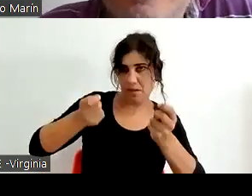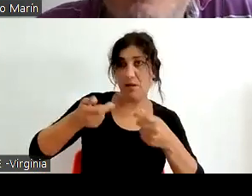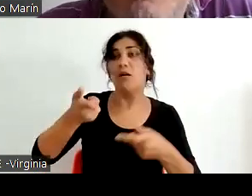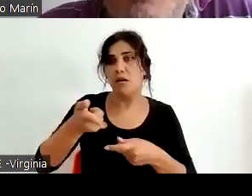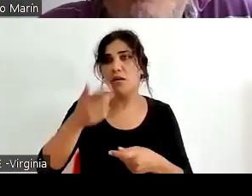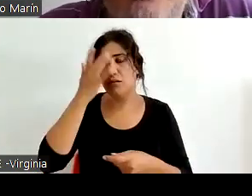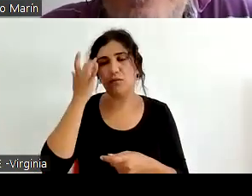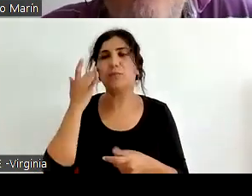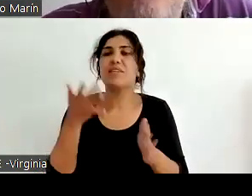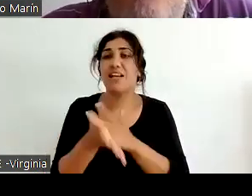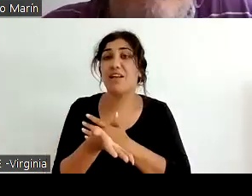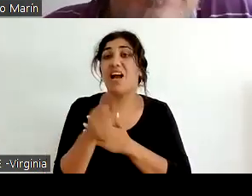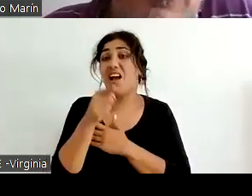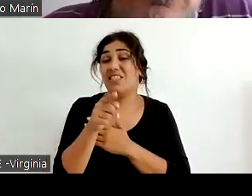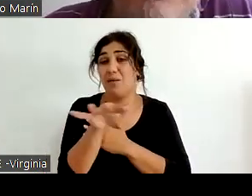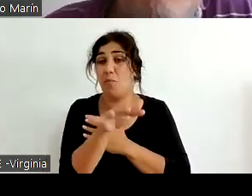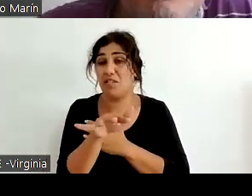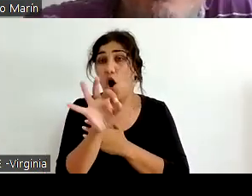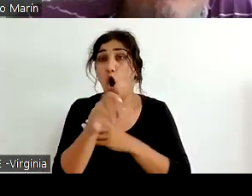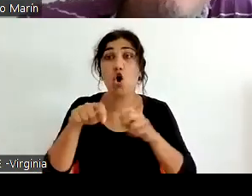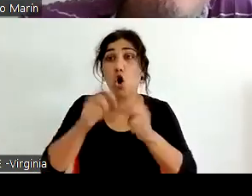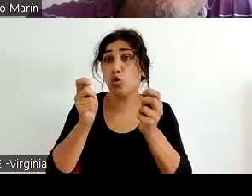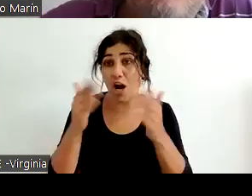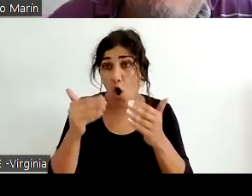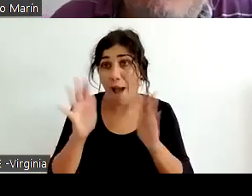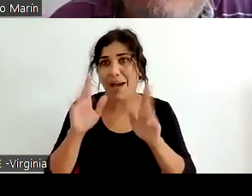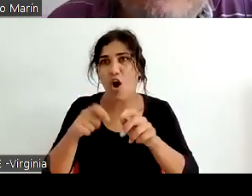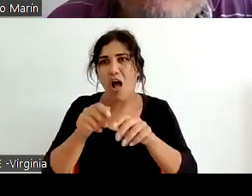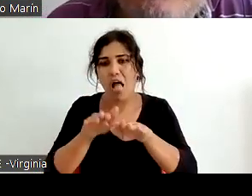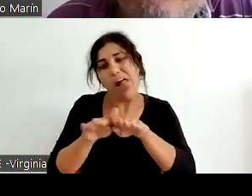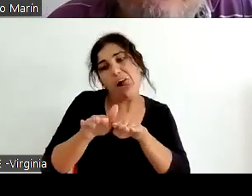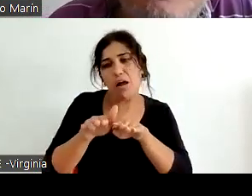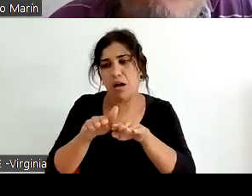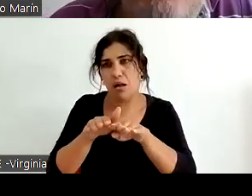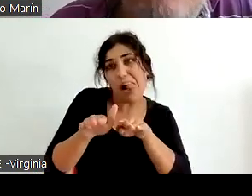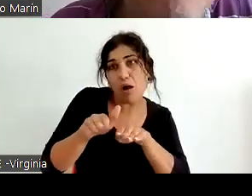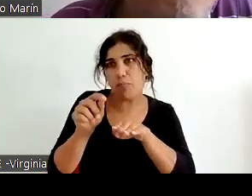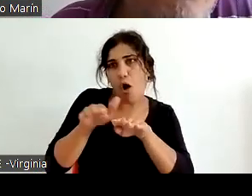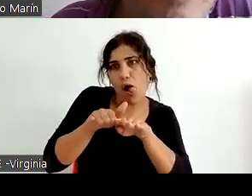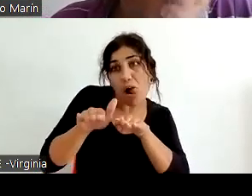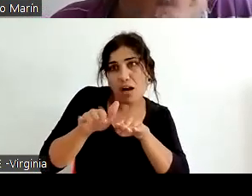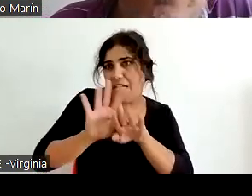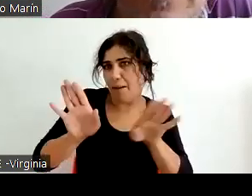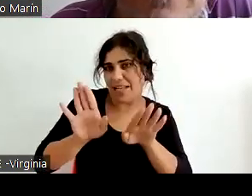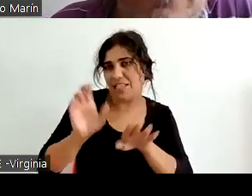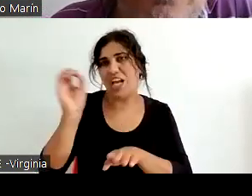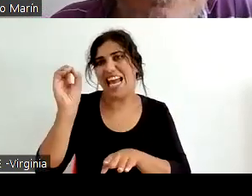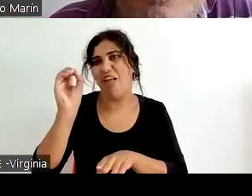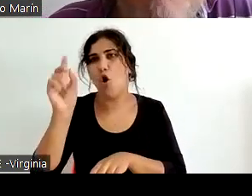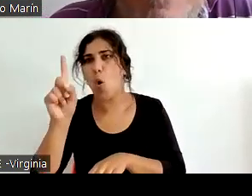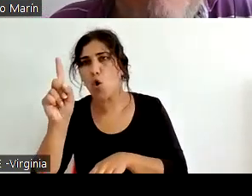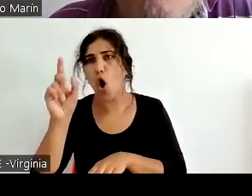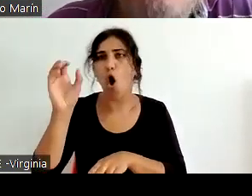parcial, que es la inmensa mayoría de los casos, o cuando no hay rotura y simplemente hay una distensión, una pequeña distensión, lo que tenemos es un grado 1, un grado